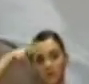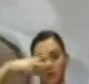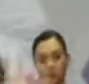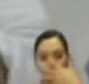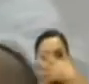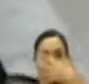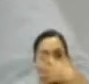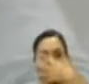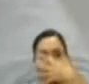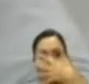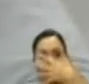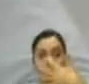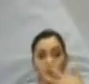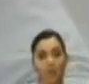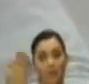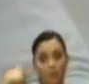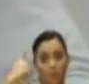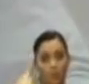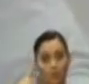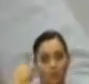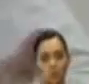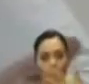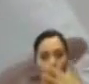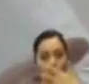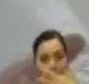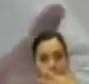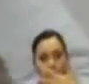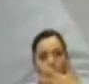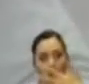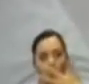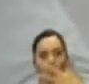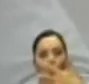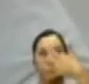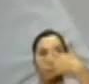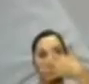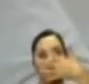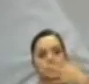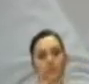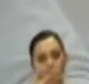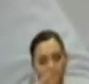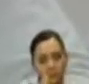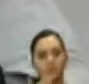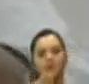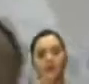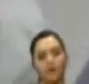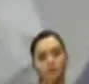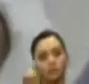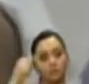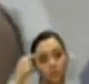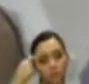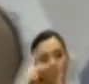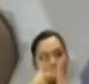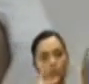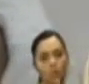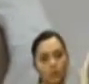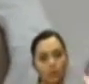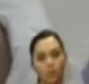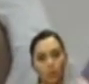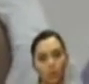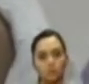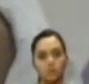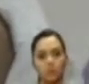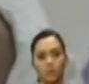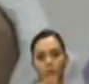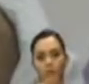hemos ido mejorando poco a poco. ¿Qué se debe esto? Sinceramente, a los programas del gobierno, a una mejor organización del sector deporte.